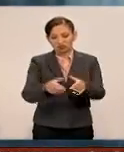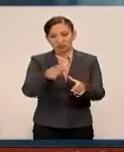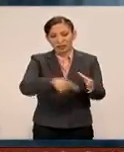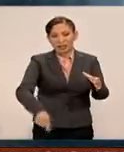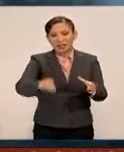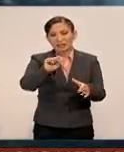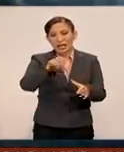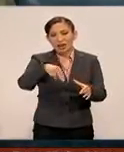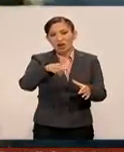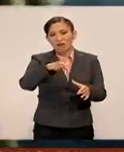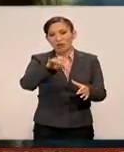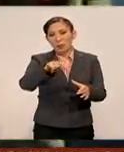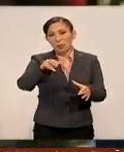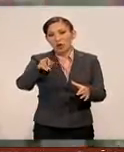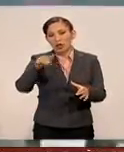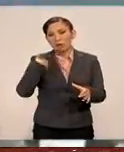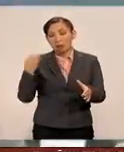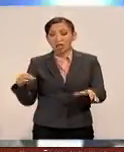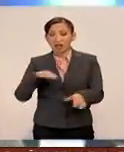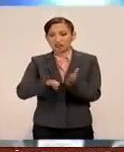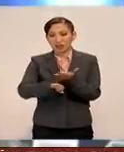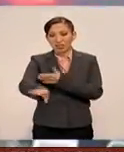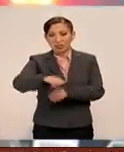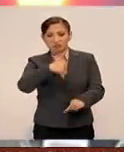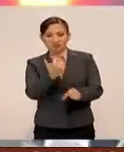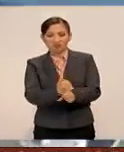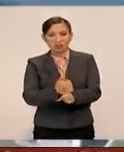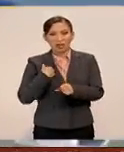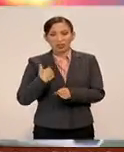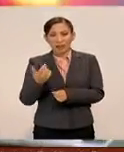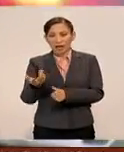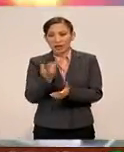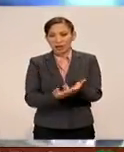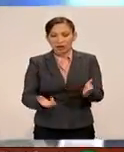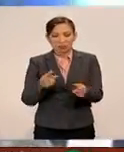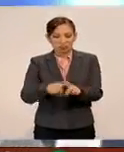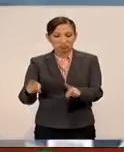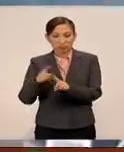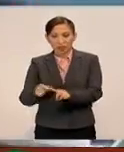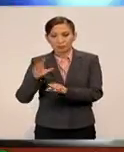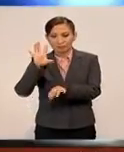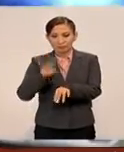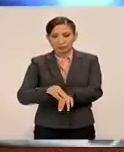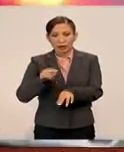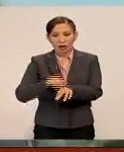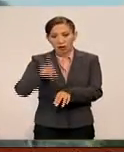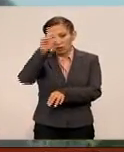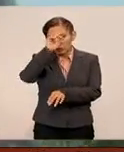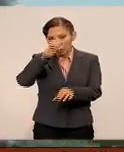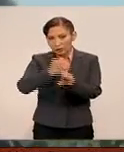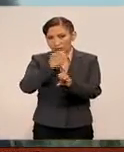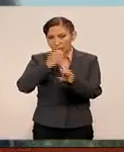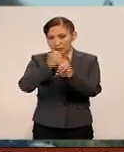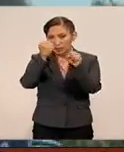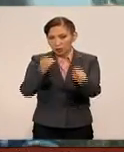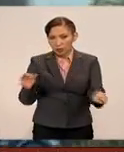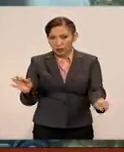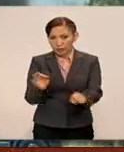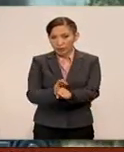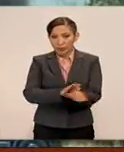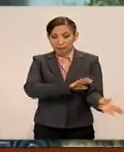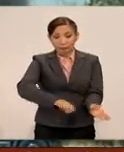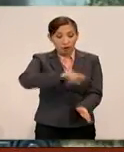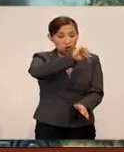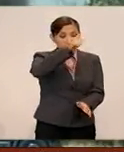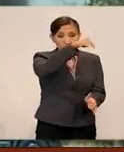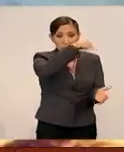Zenobio Moreno para evitar la instalación de una base de operaciones mixtas autorizada por el Consejo Estatal de Seguridad. En otro